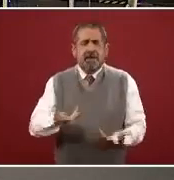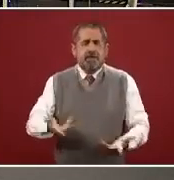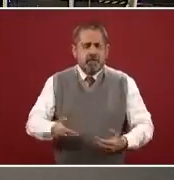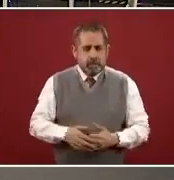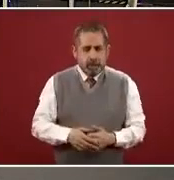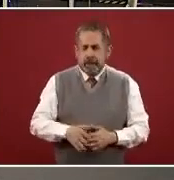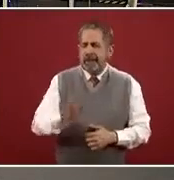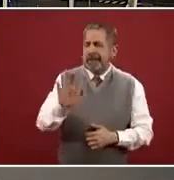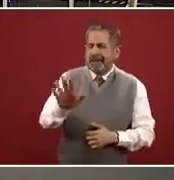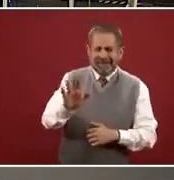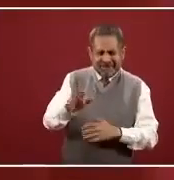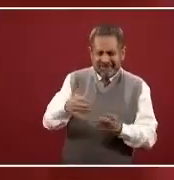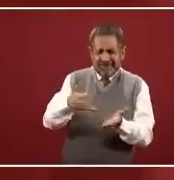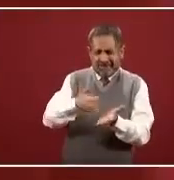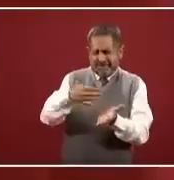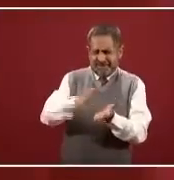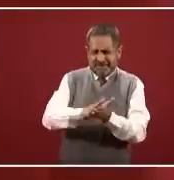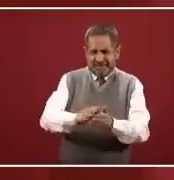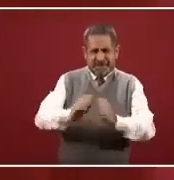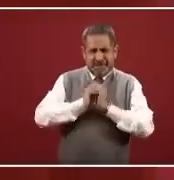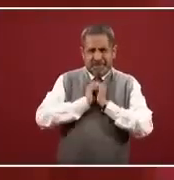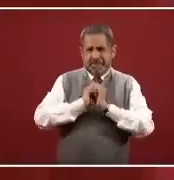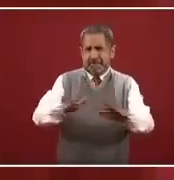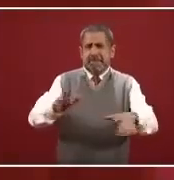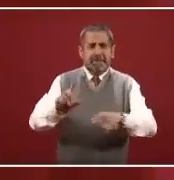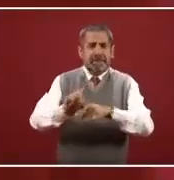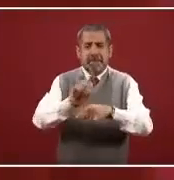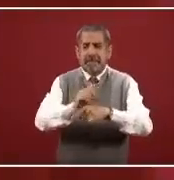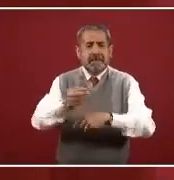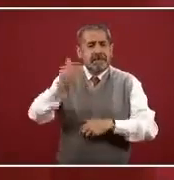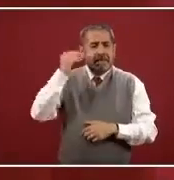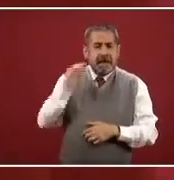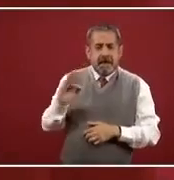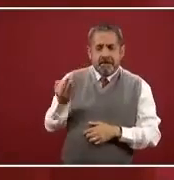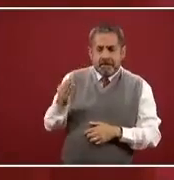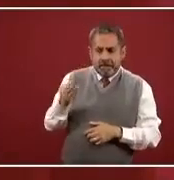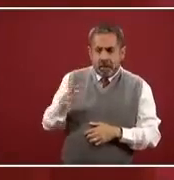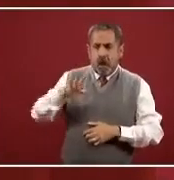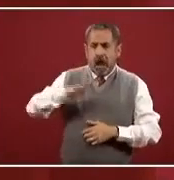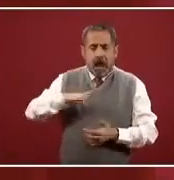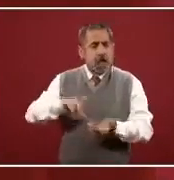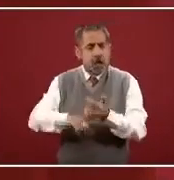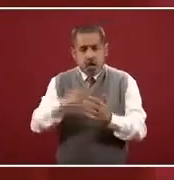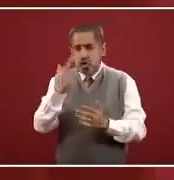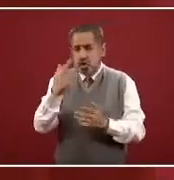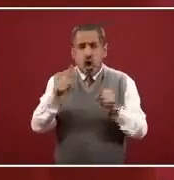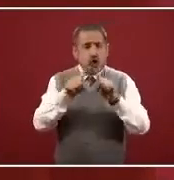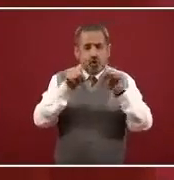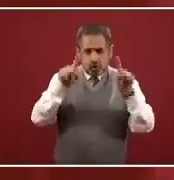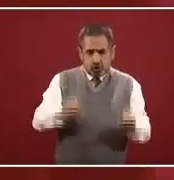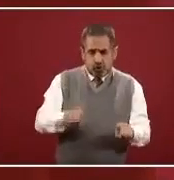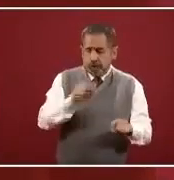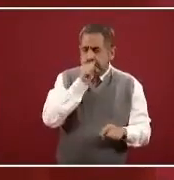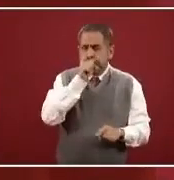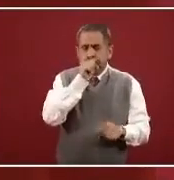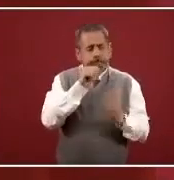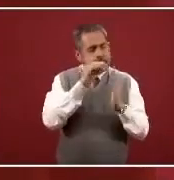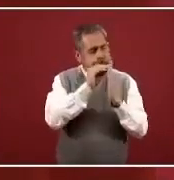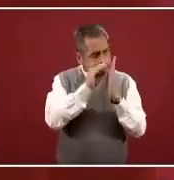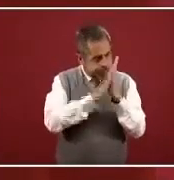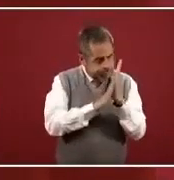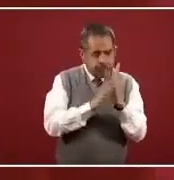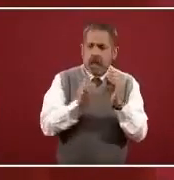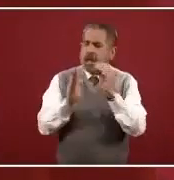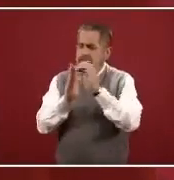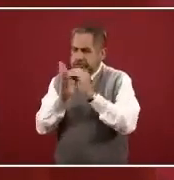hecho, está publicado desde mediados de febrero. Hay 2 protocolos, o 2 lineamientos en este caso, pero uno